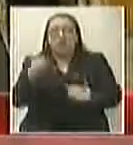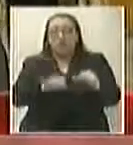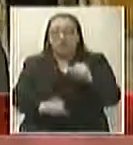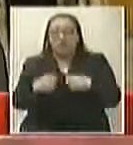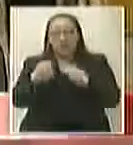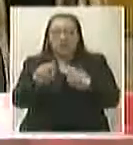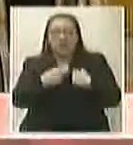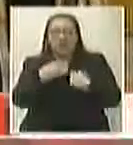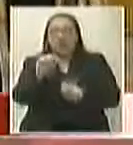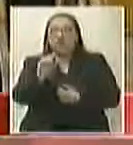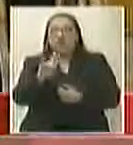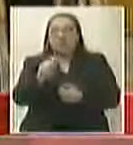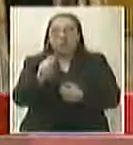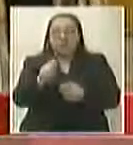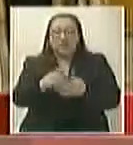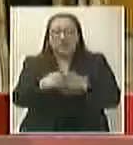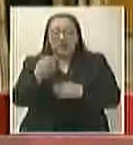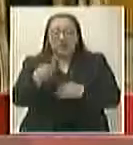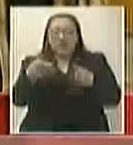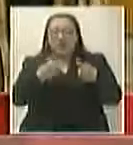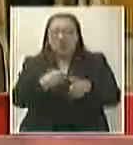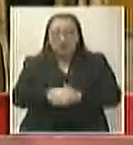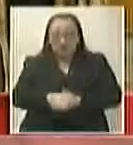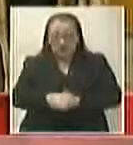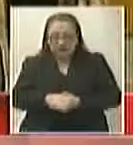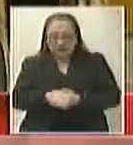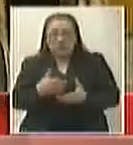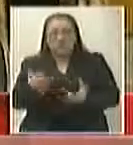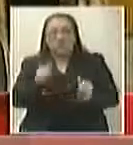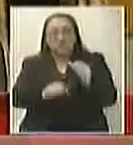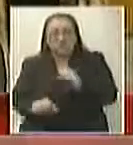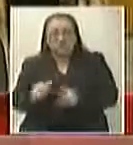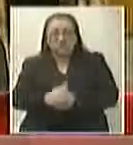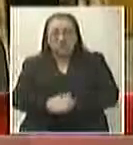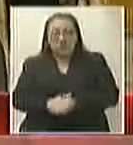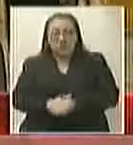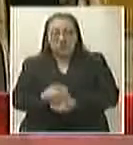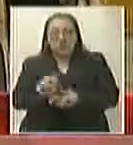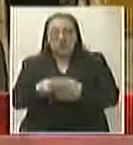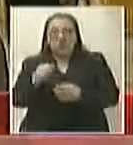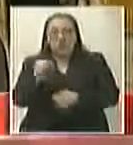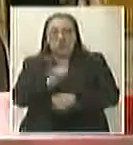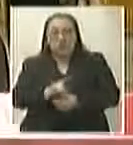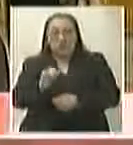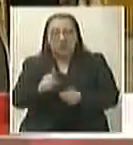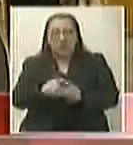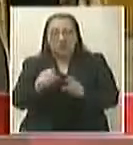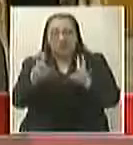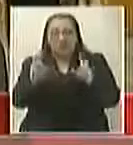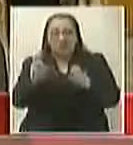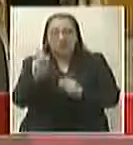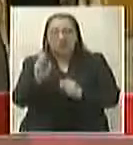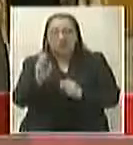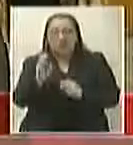químicos, darle esa facultad a la SUNAT que realmente se controlen los insumos químicos que se utiliza, y en el tema